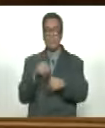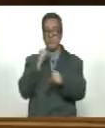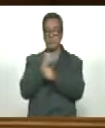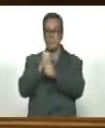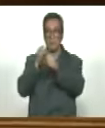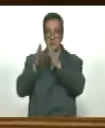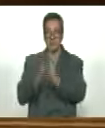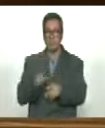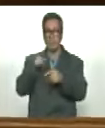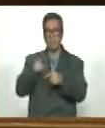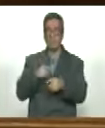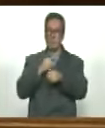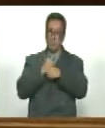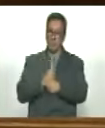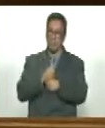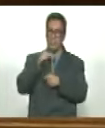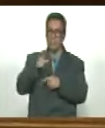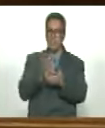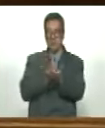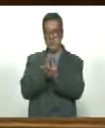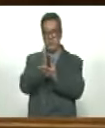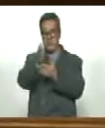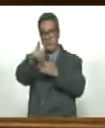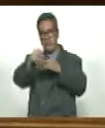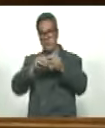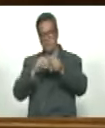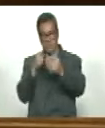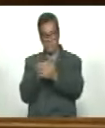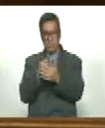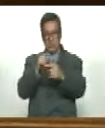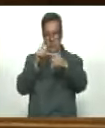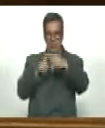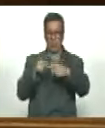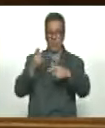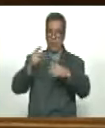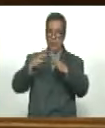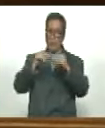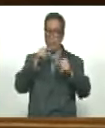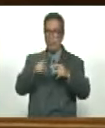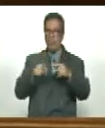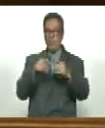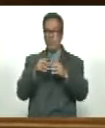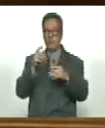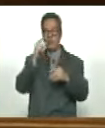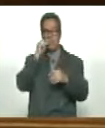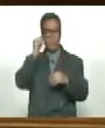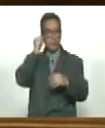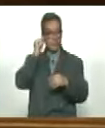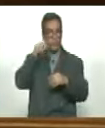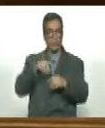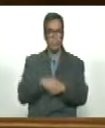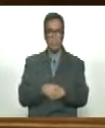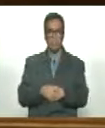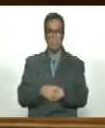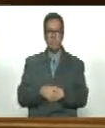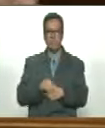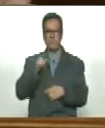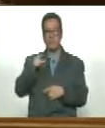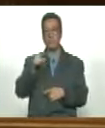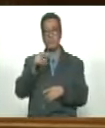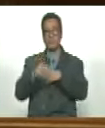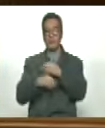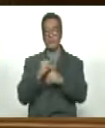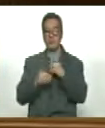trabajadores y trabajadoras, aspiran que sigamos con las reivindicaciones positivas para todas y para todos. Así que los que